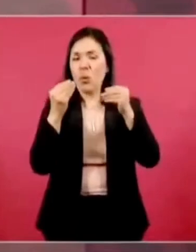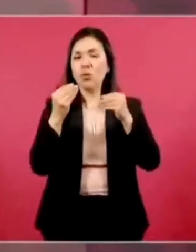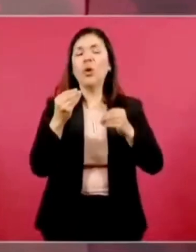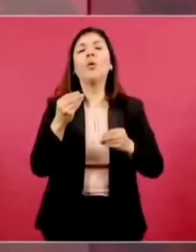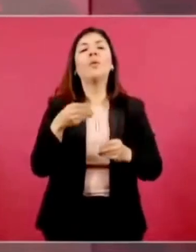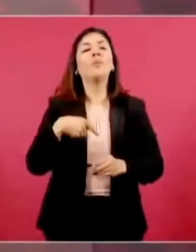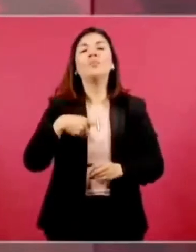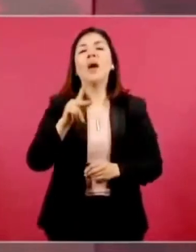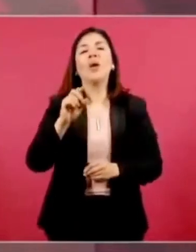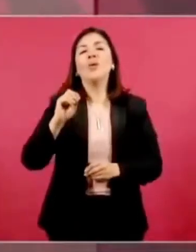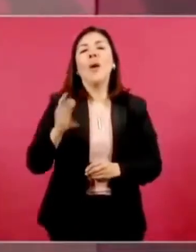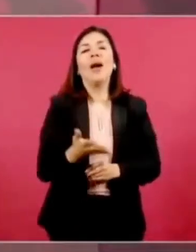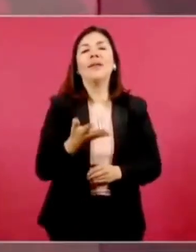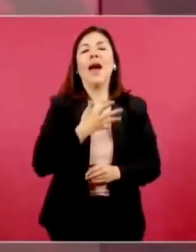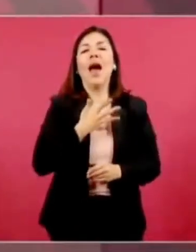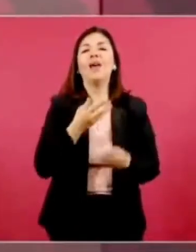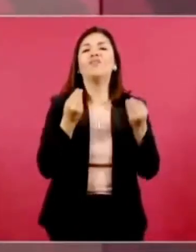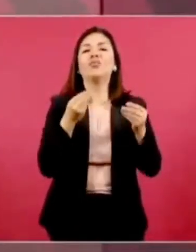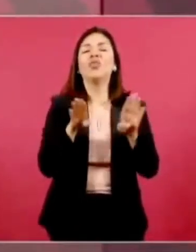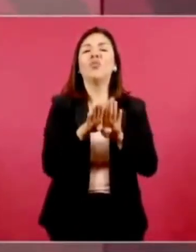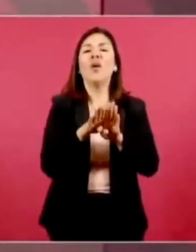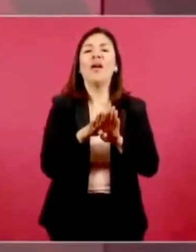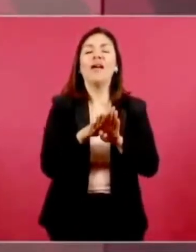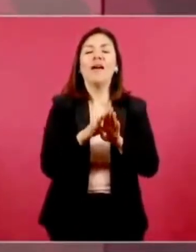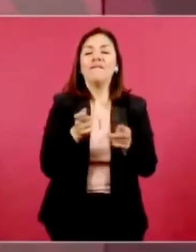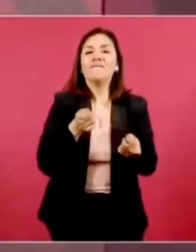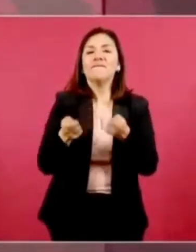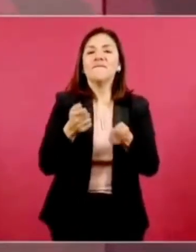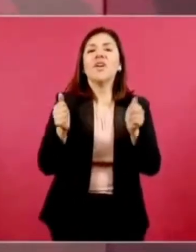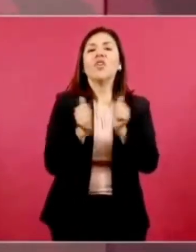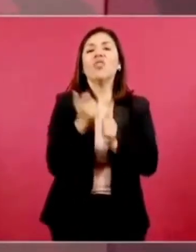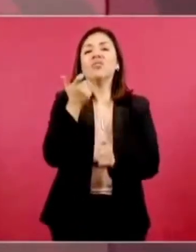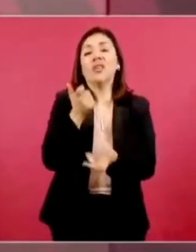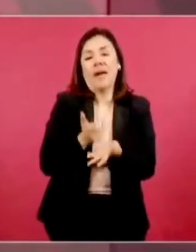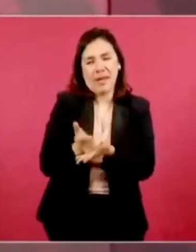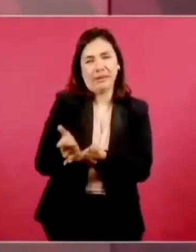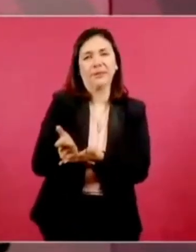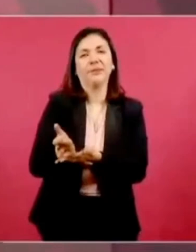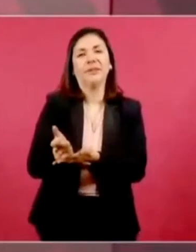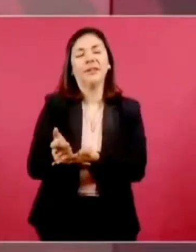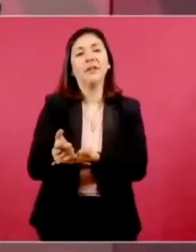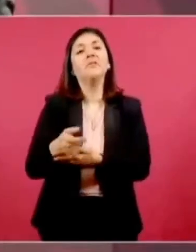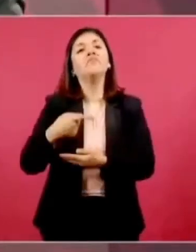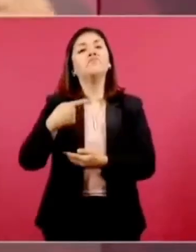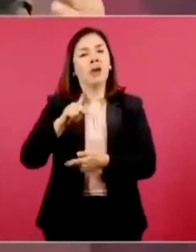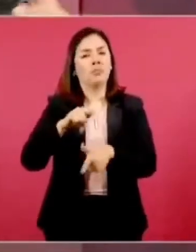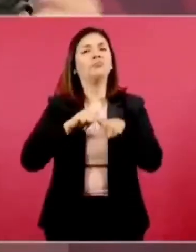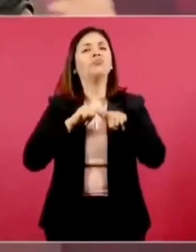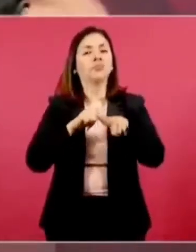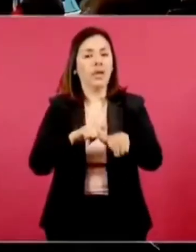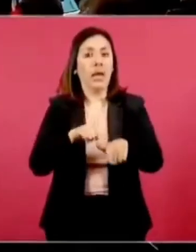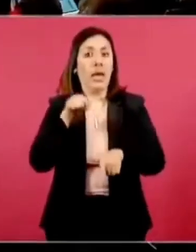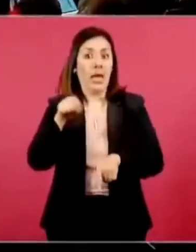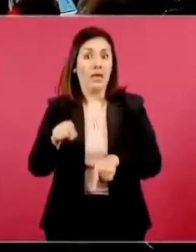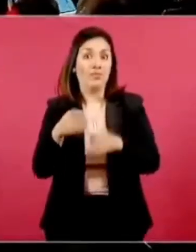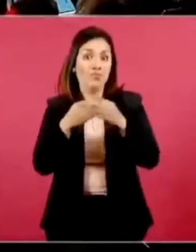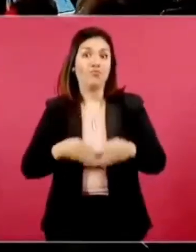infiltradas y muy manejadas por dinero, no dejan de ser un